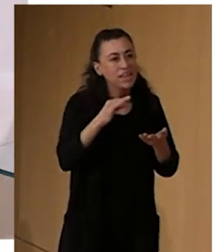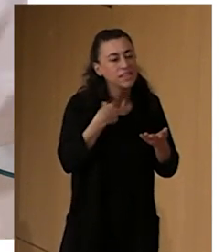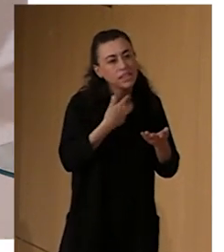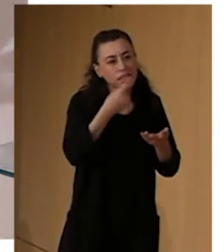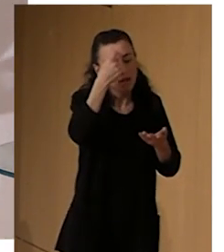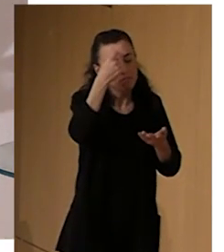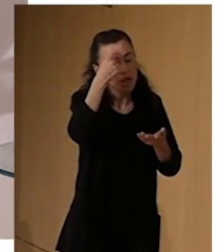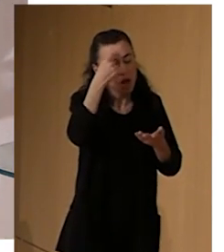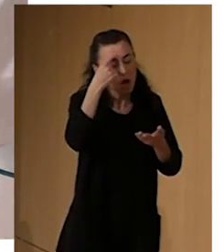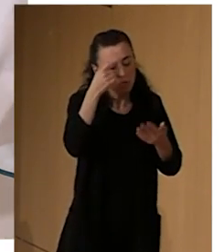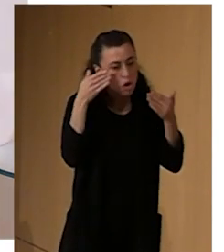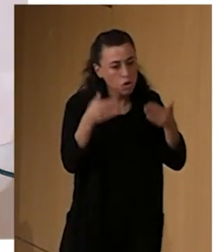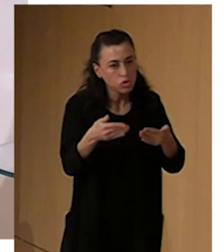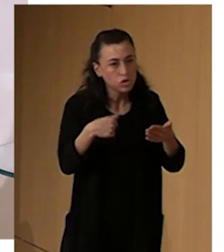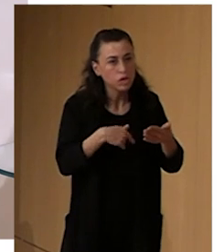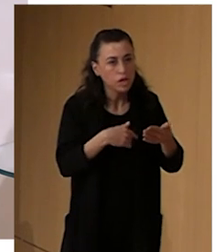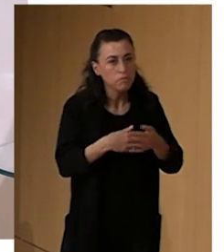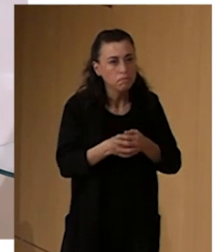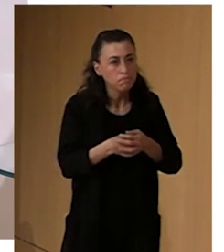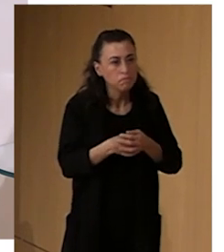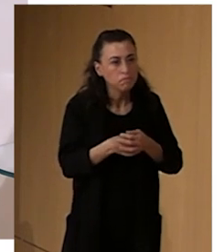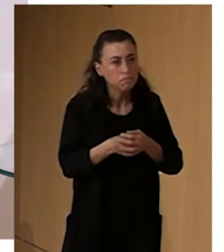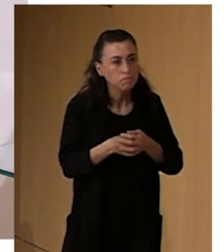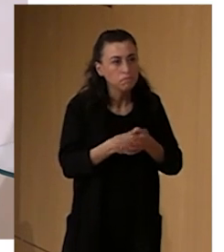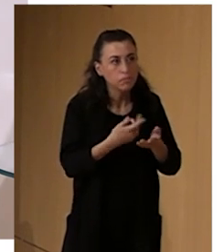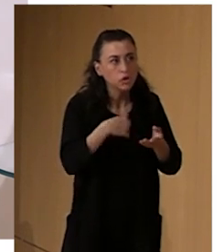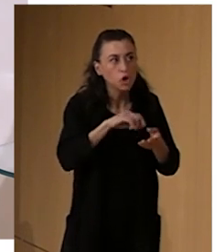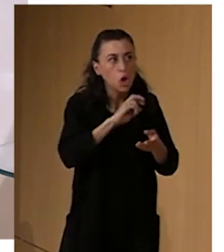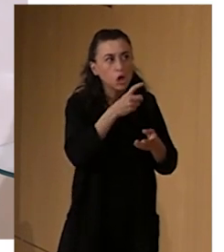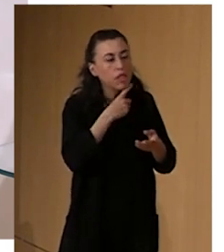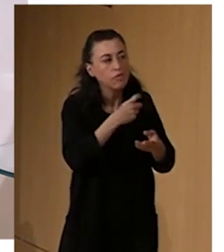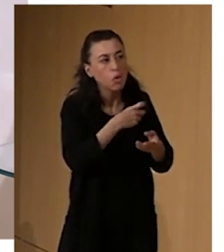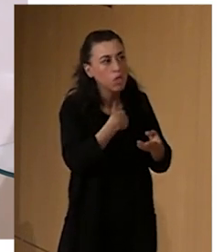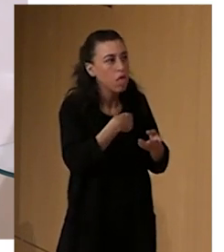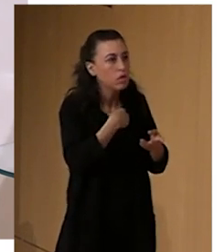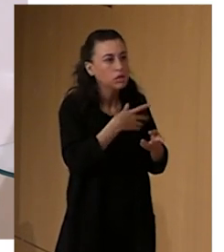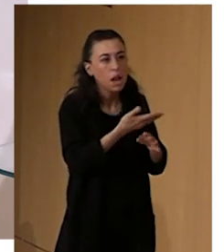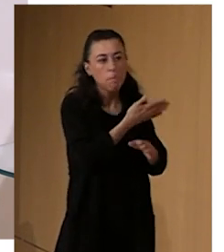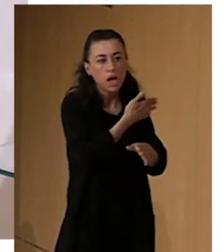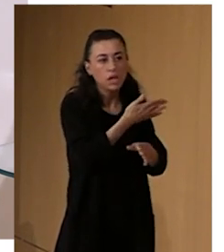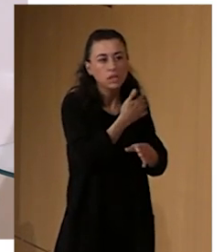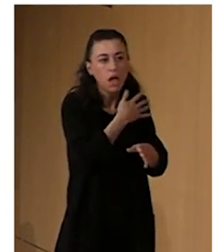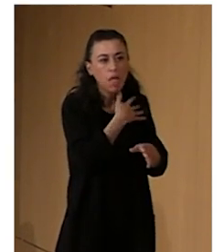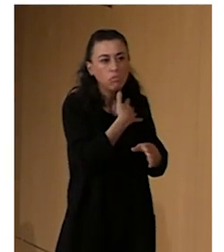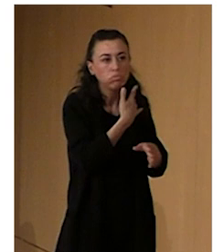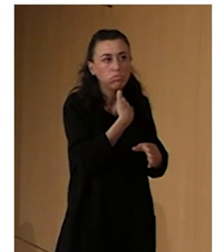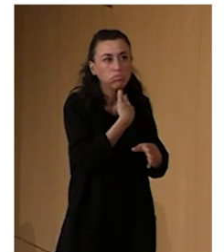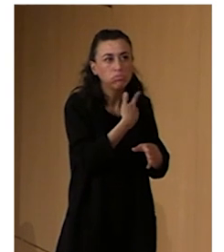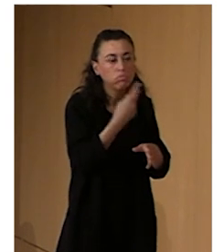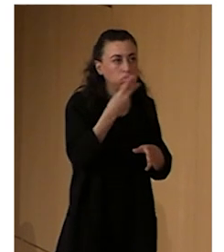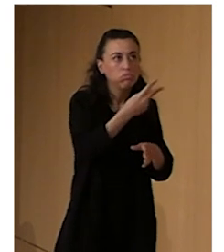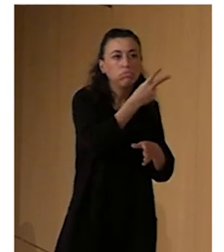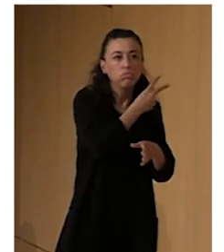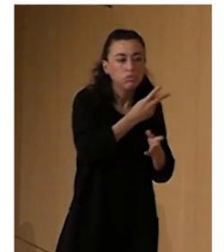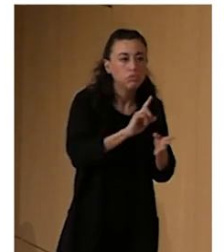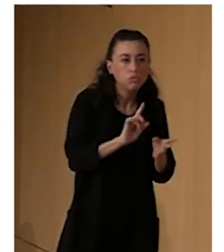no y no O no quedarnos anclados a a a otras ades del del pasado adaptándonos así a los cambios con